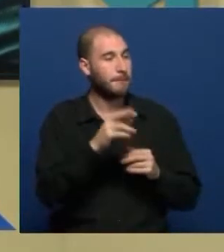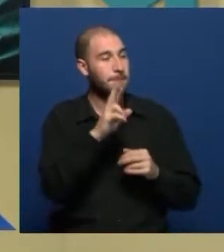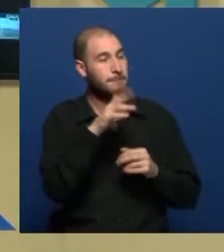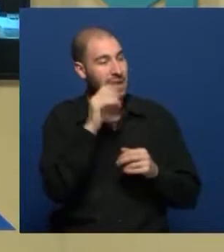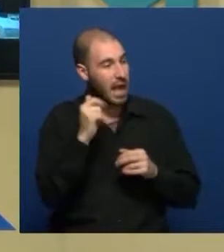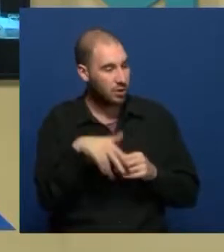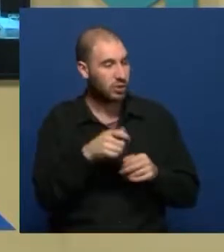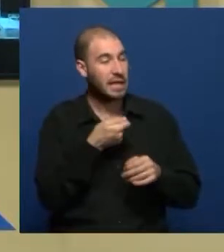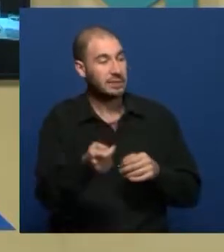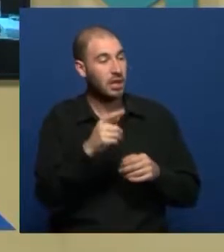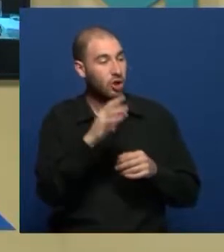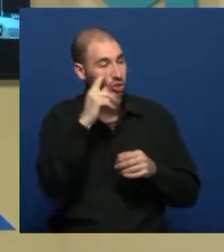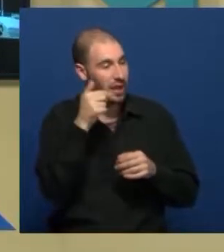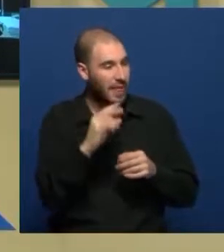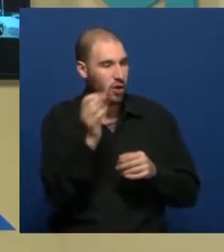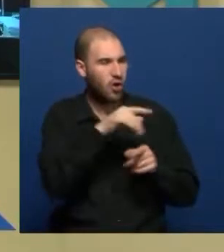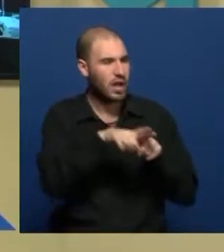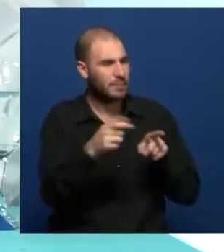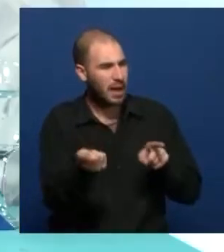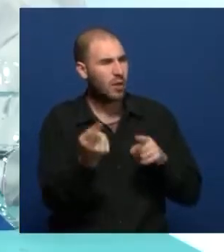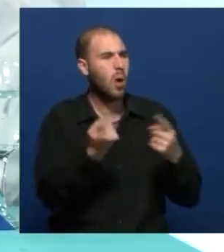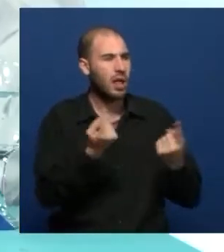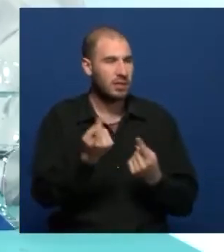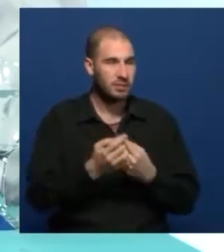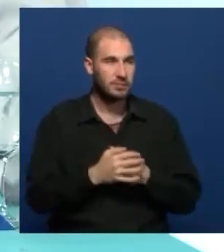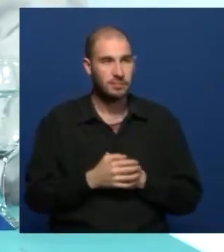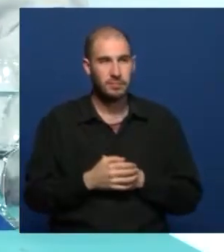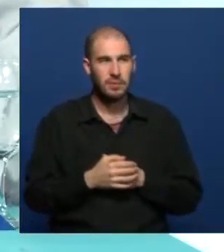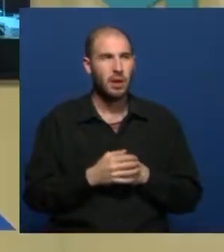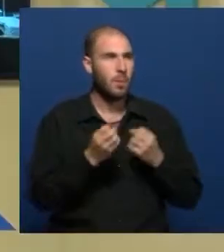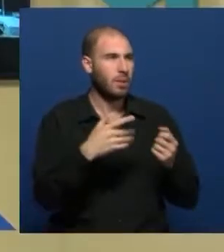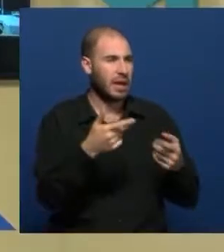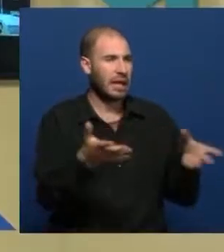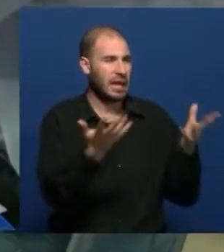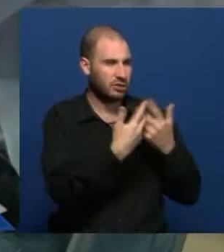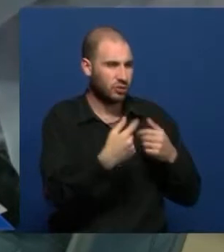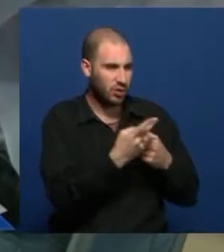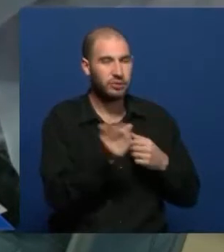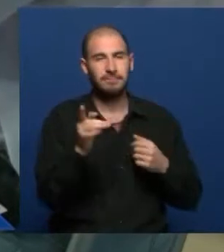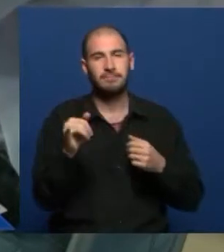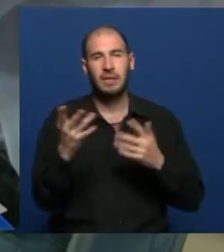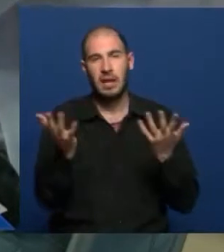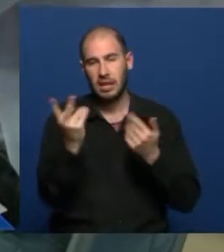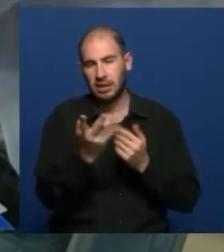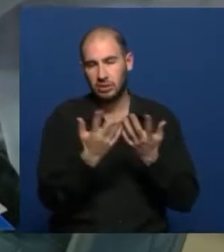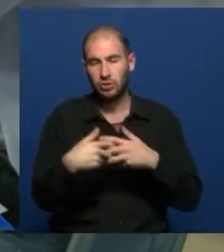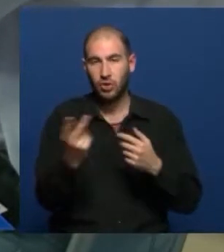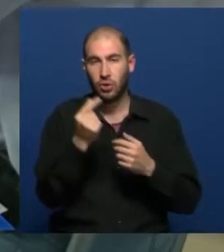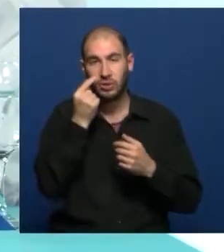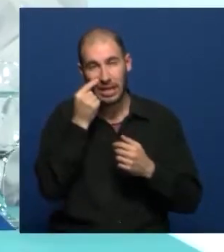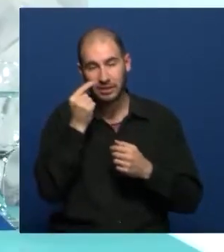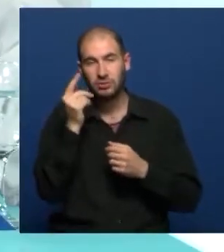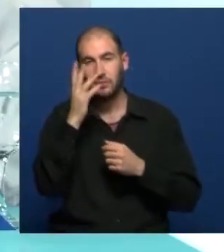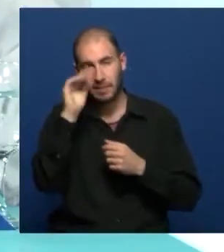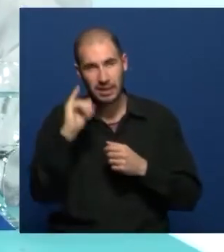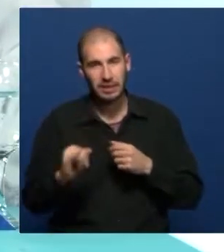asesinó a soledad libera o a su hermana o ayudan a chasquear a verla porque está la conexión de los dos caras la conexión de los dos casos es testimonio de beatriz se dio en